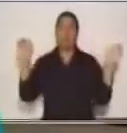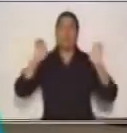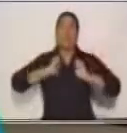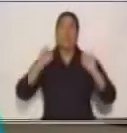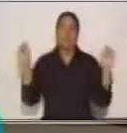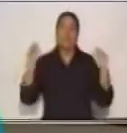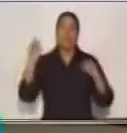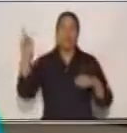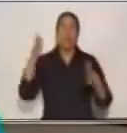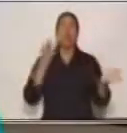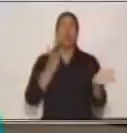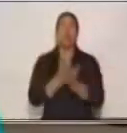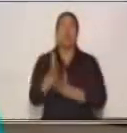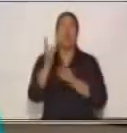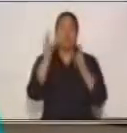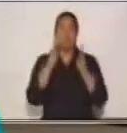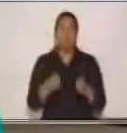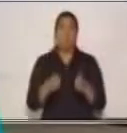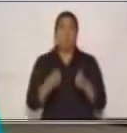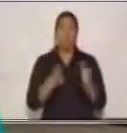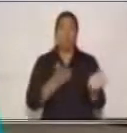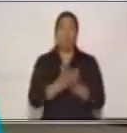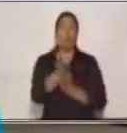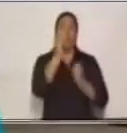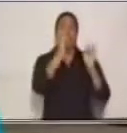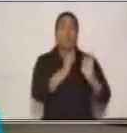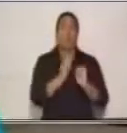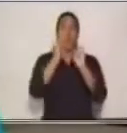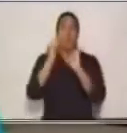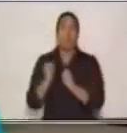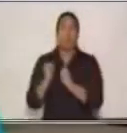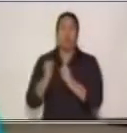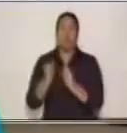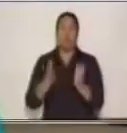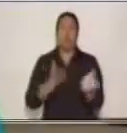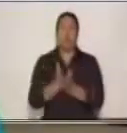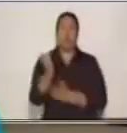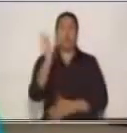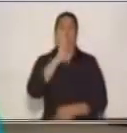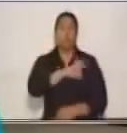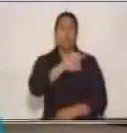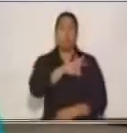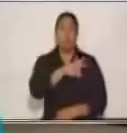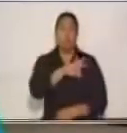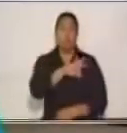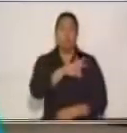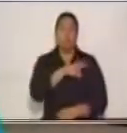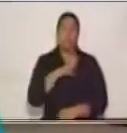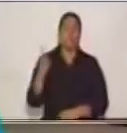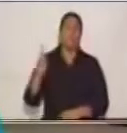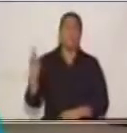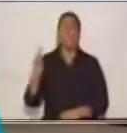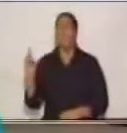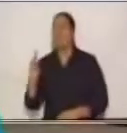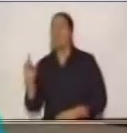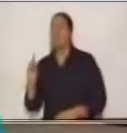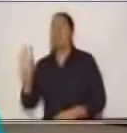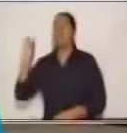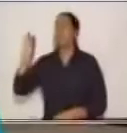humano, individual, en este caso, social. ¿Dónde lo vamos a